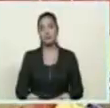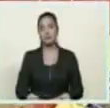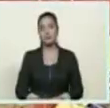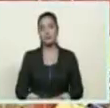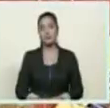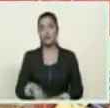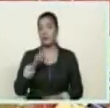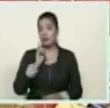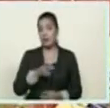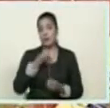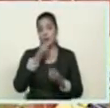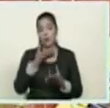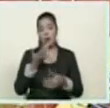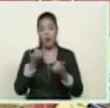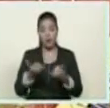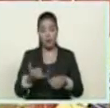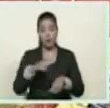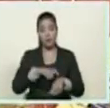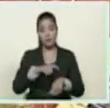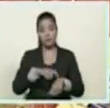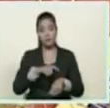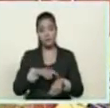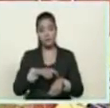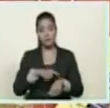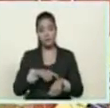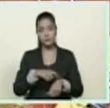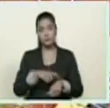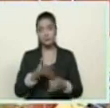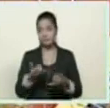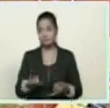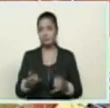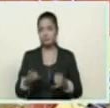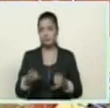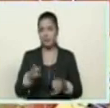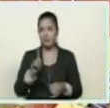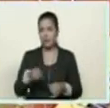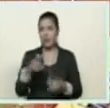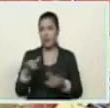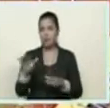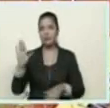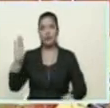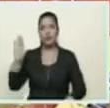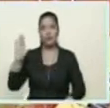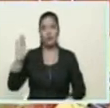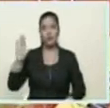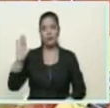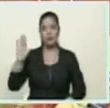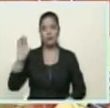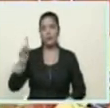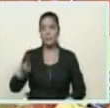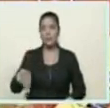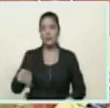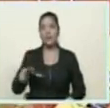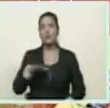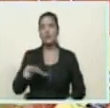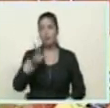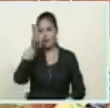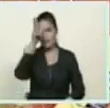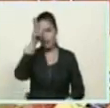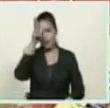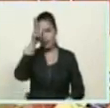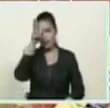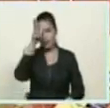tengo que decirles que a esta hora simultáneamente se está fundamentando en el estado